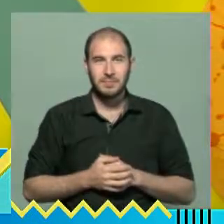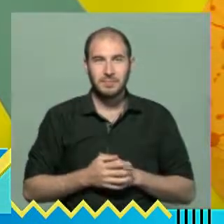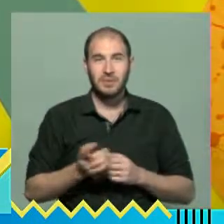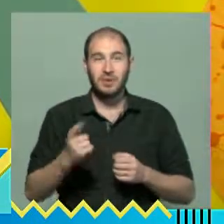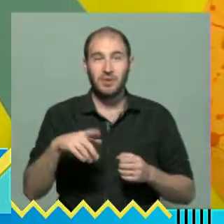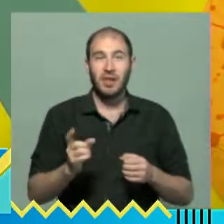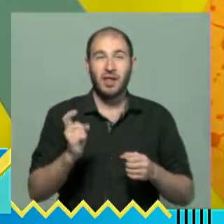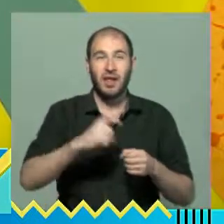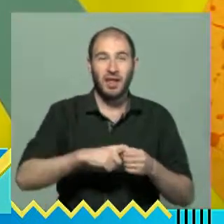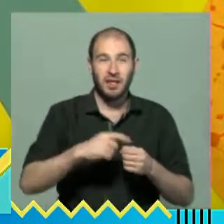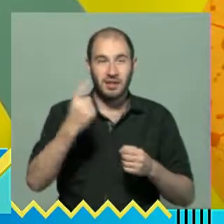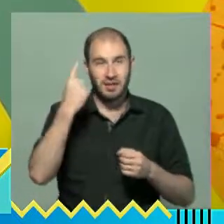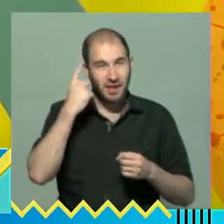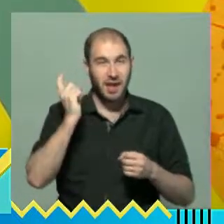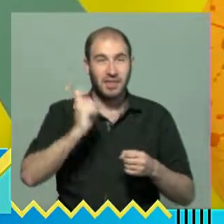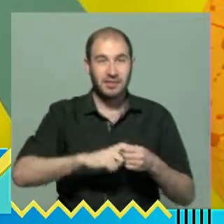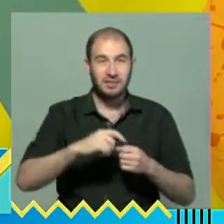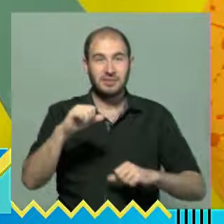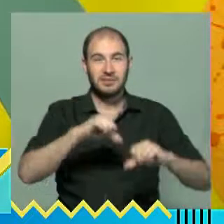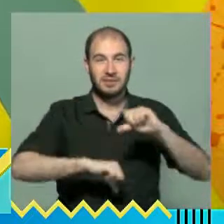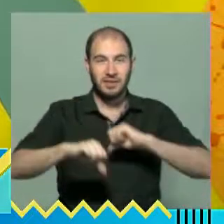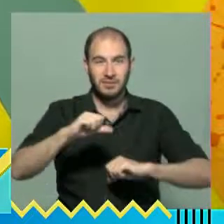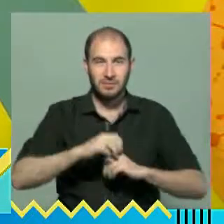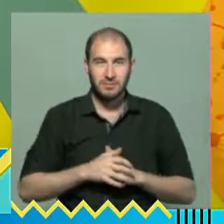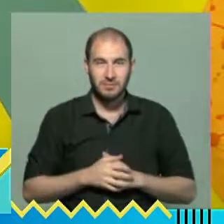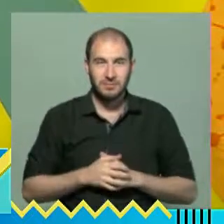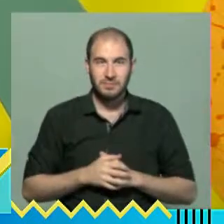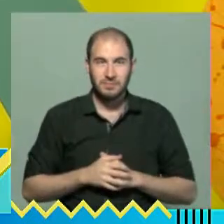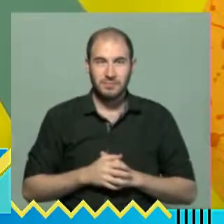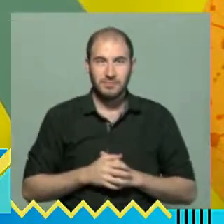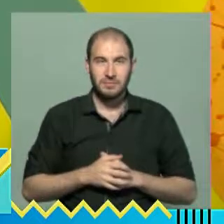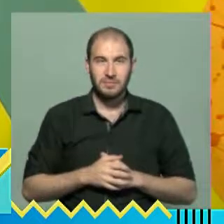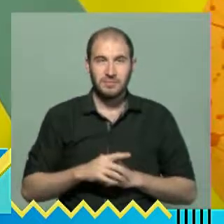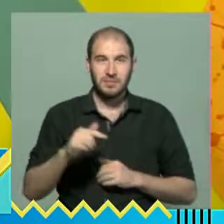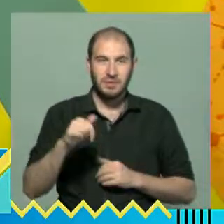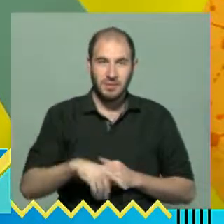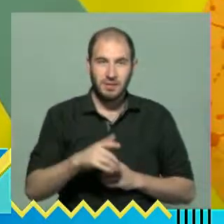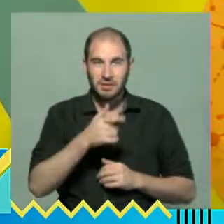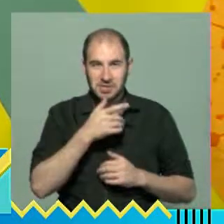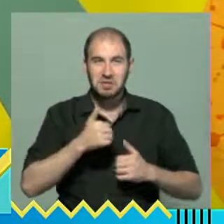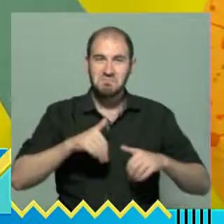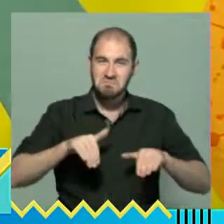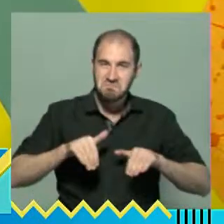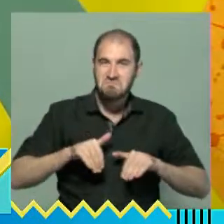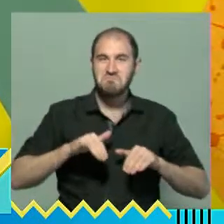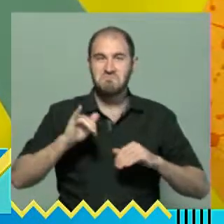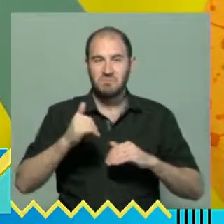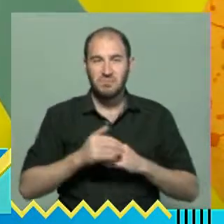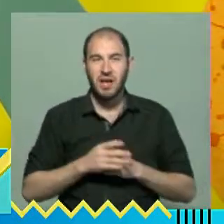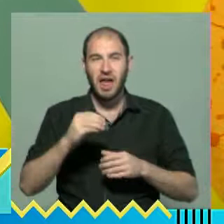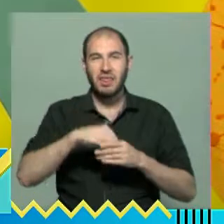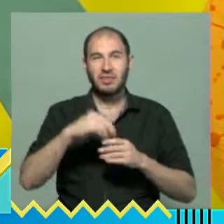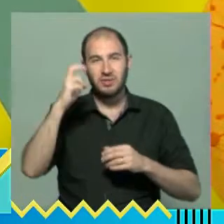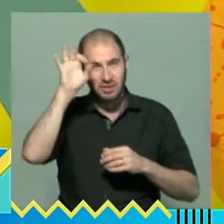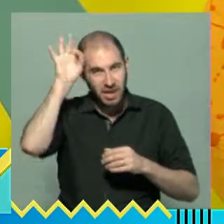adherir un poco al paradigma científico, ya nos calza un poco más cómodo pensarnos dentro de la